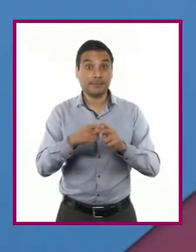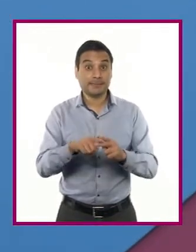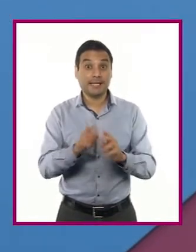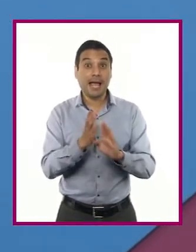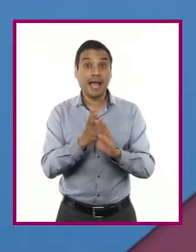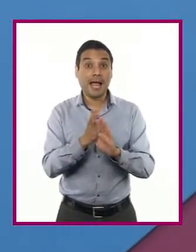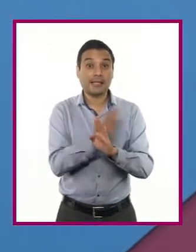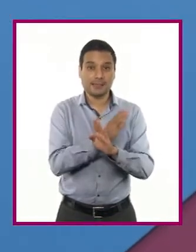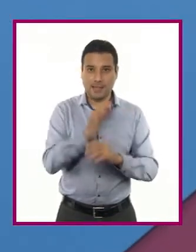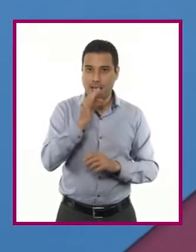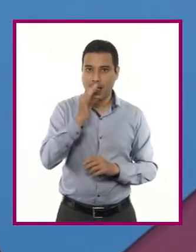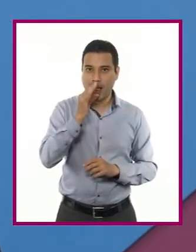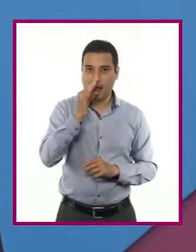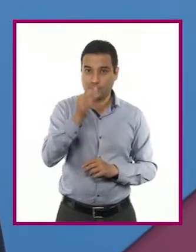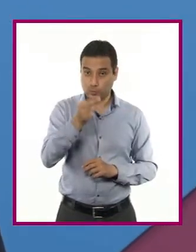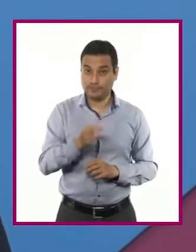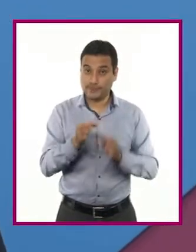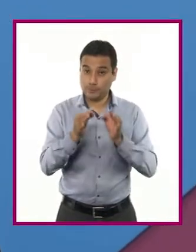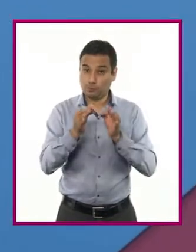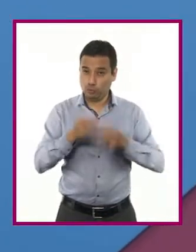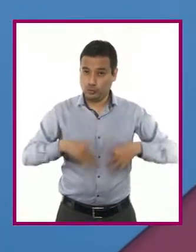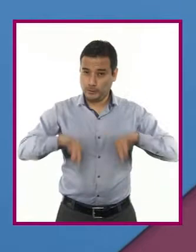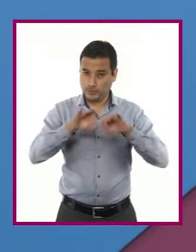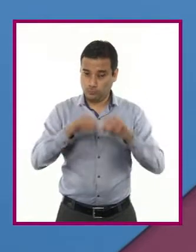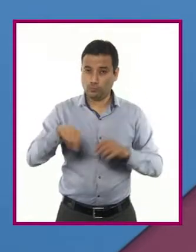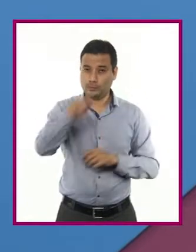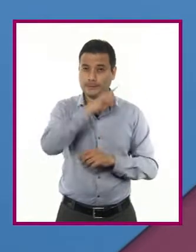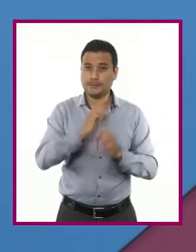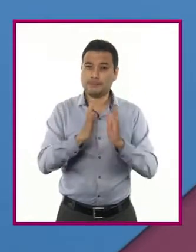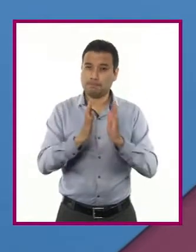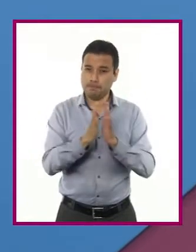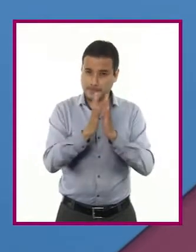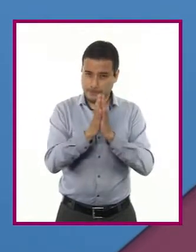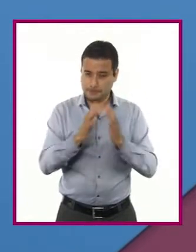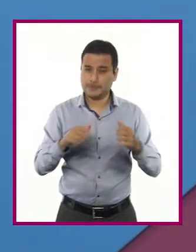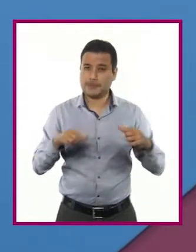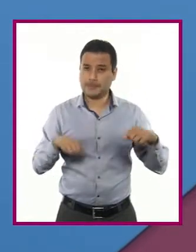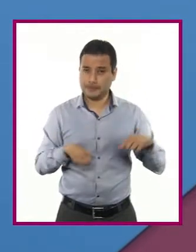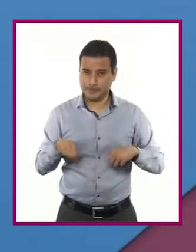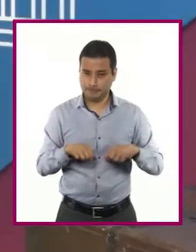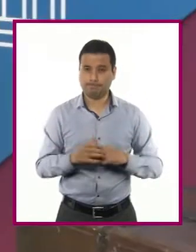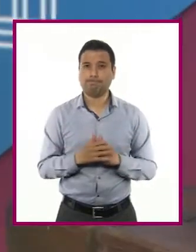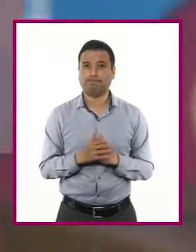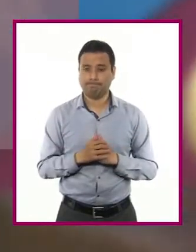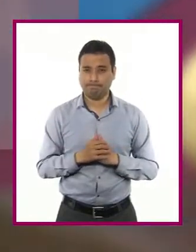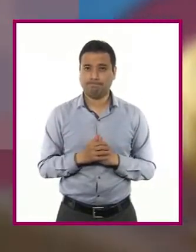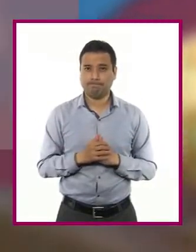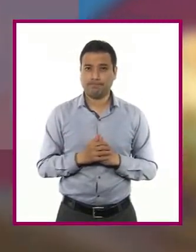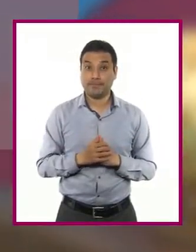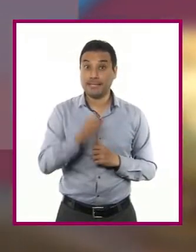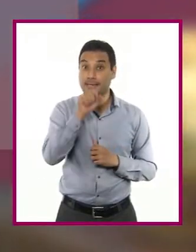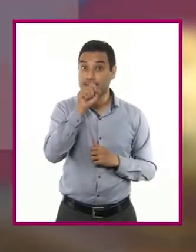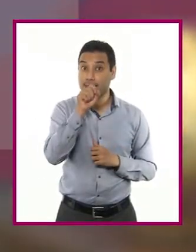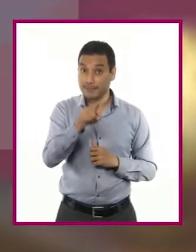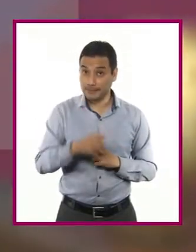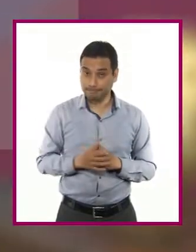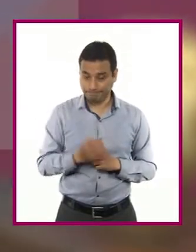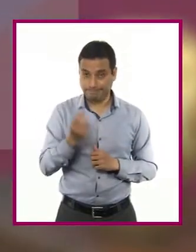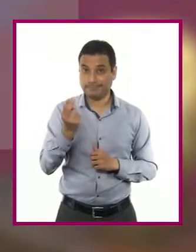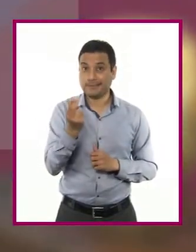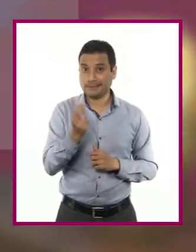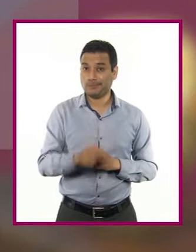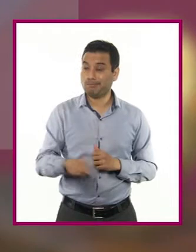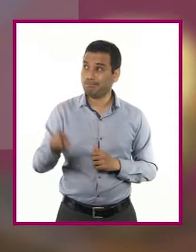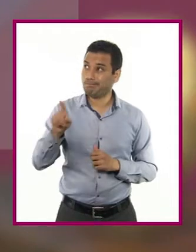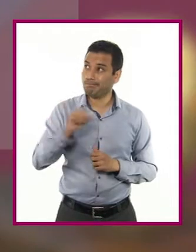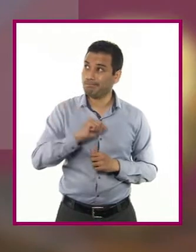les recuerdo que es importante que participen en las actividades planteadas a lo largo de la sesión. También les invito a tener cerca su libro